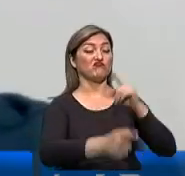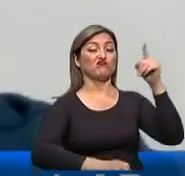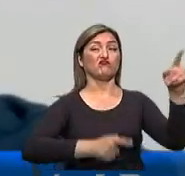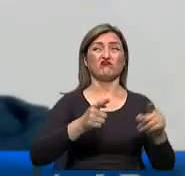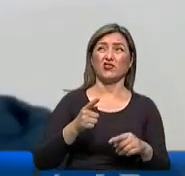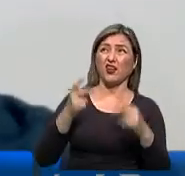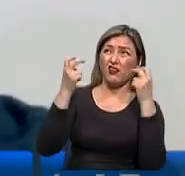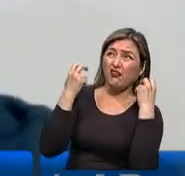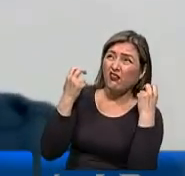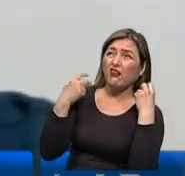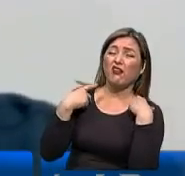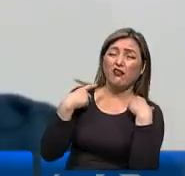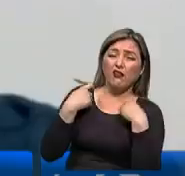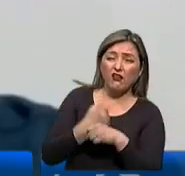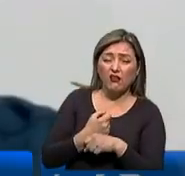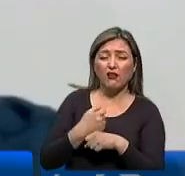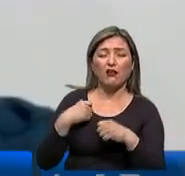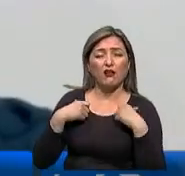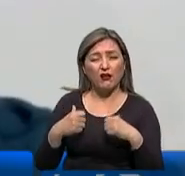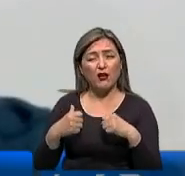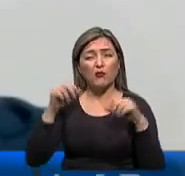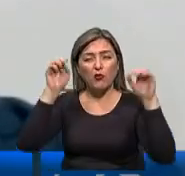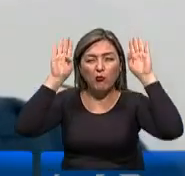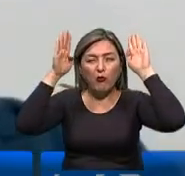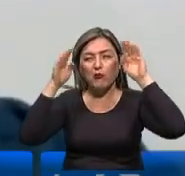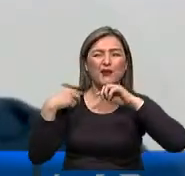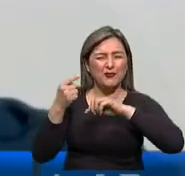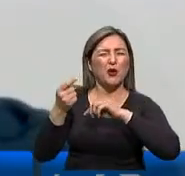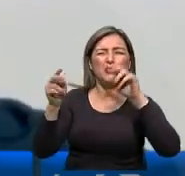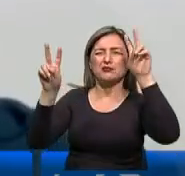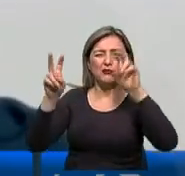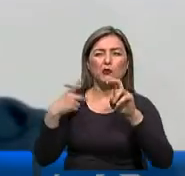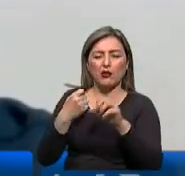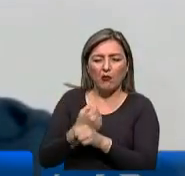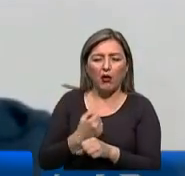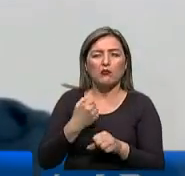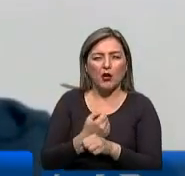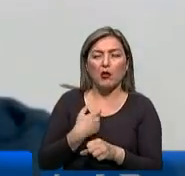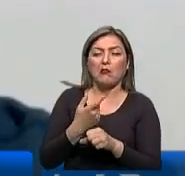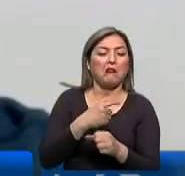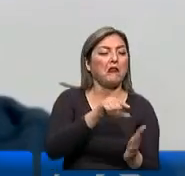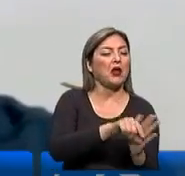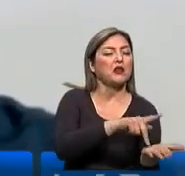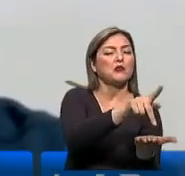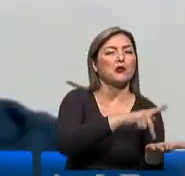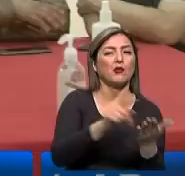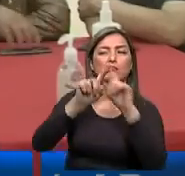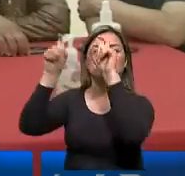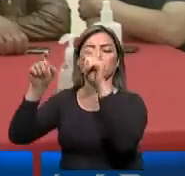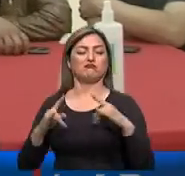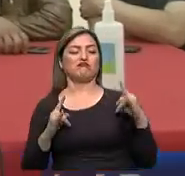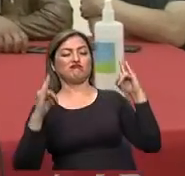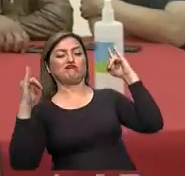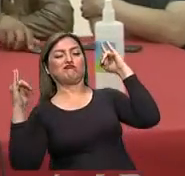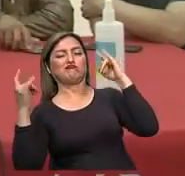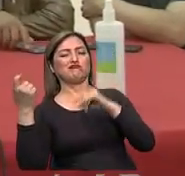una mano de obra barata, que signifique en los hechos mayores ganancias y utilidades para los grandes empresarios.